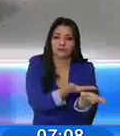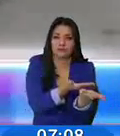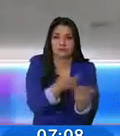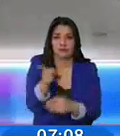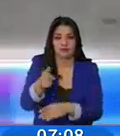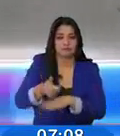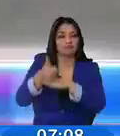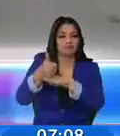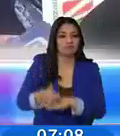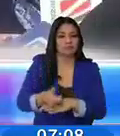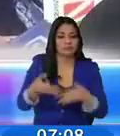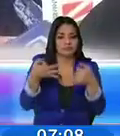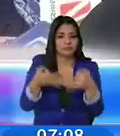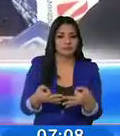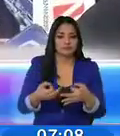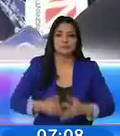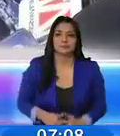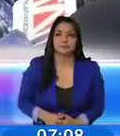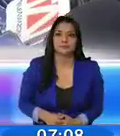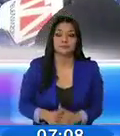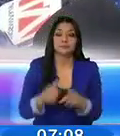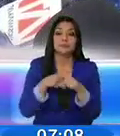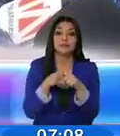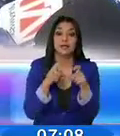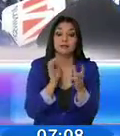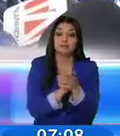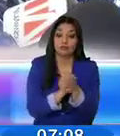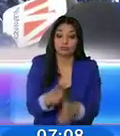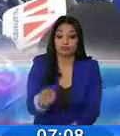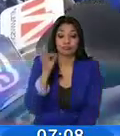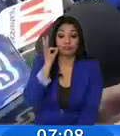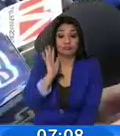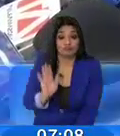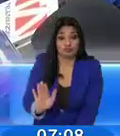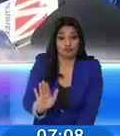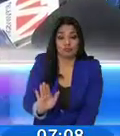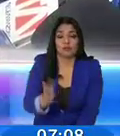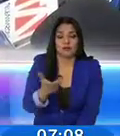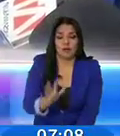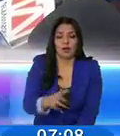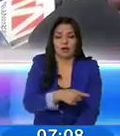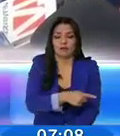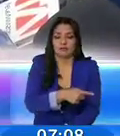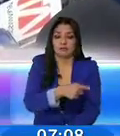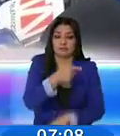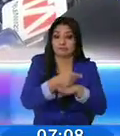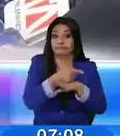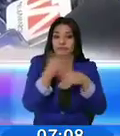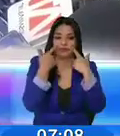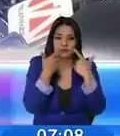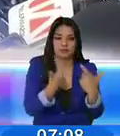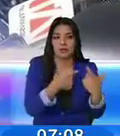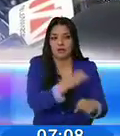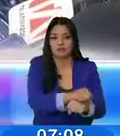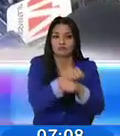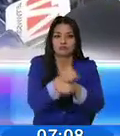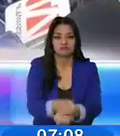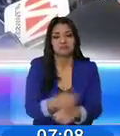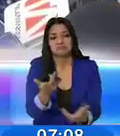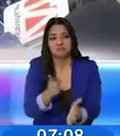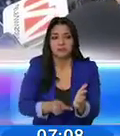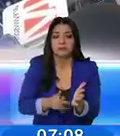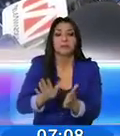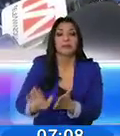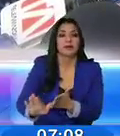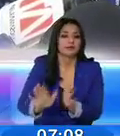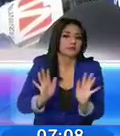el agente. El ex conviviente de la ciudadana está a órdenes de la fiscalía hasta determinar qué resultados nos